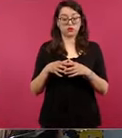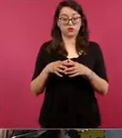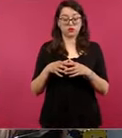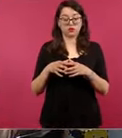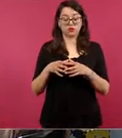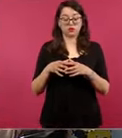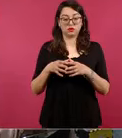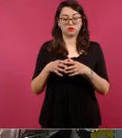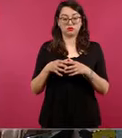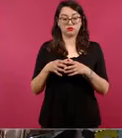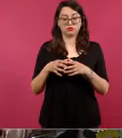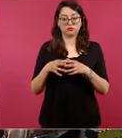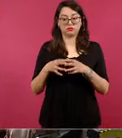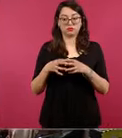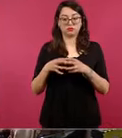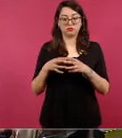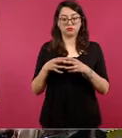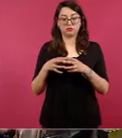agrupa,